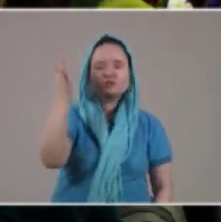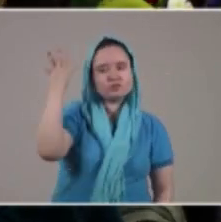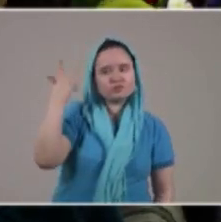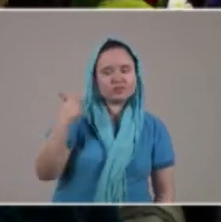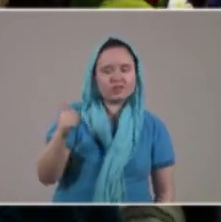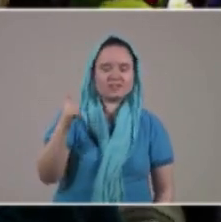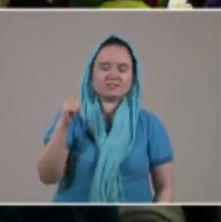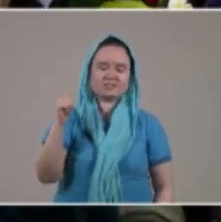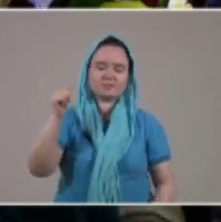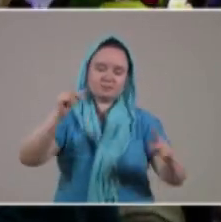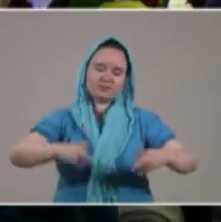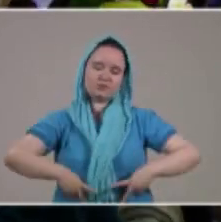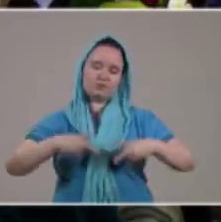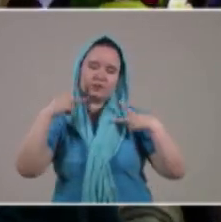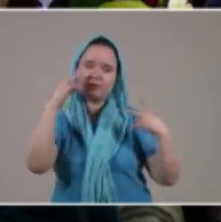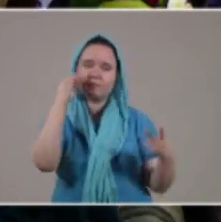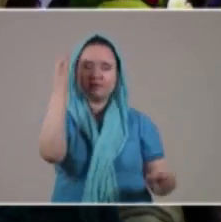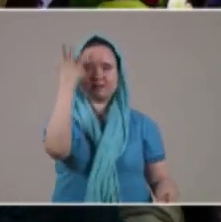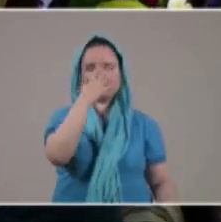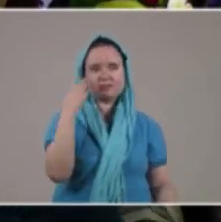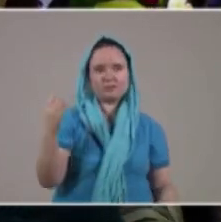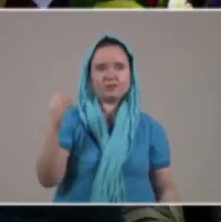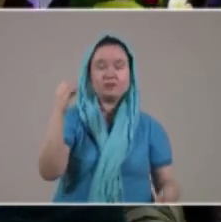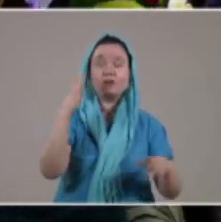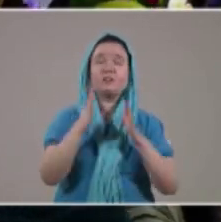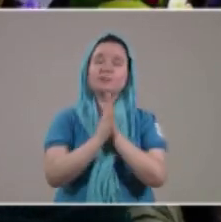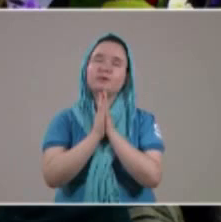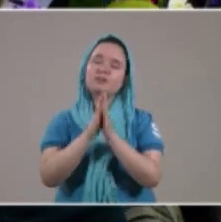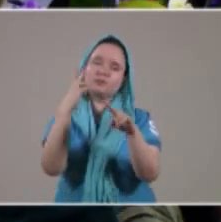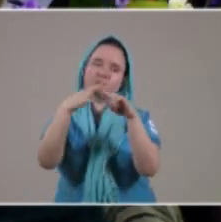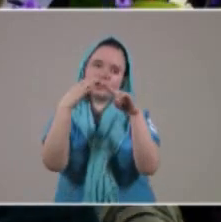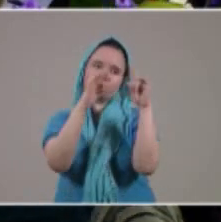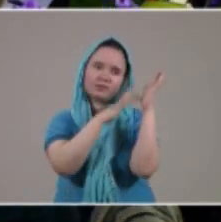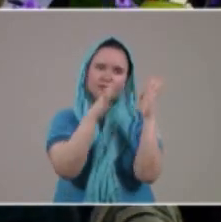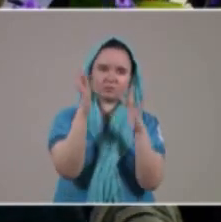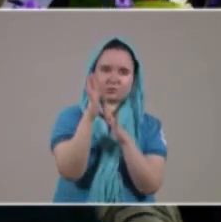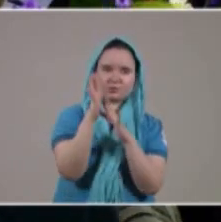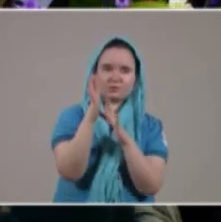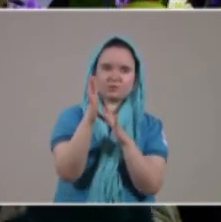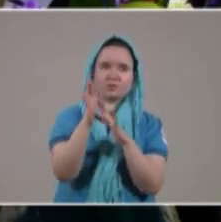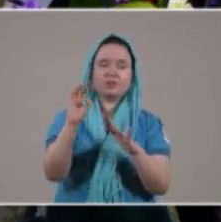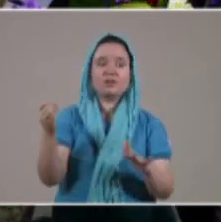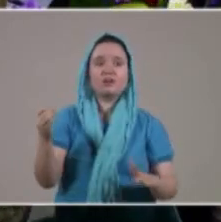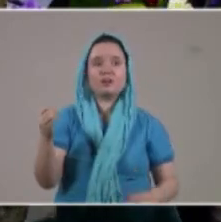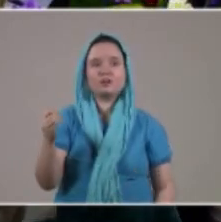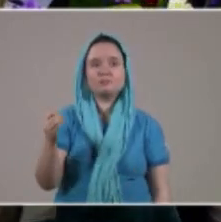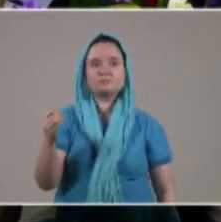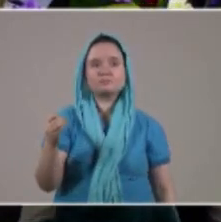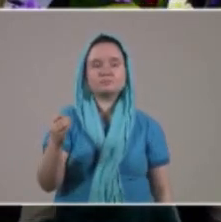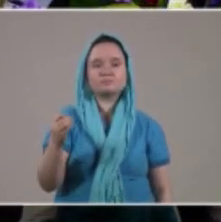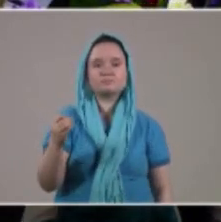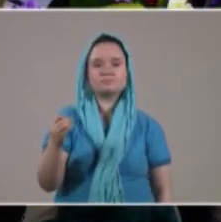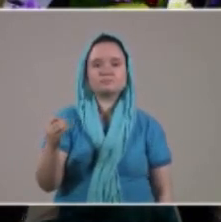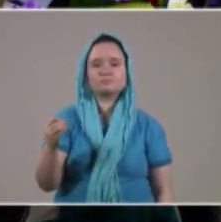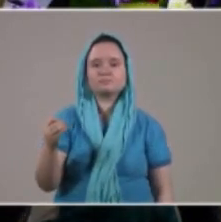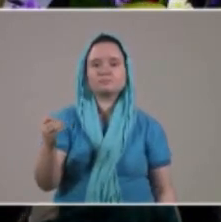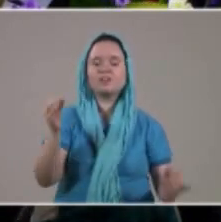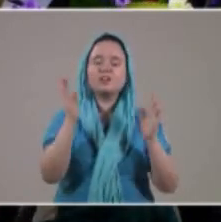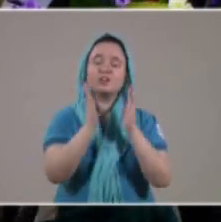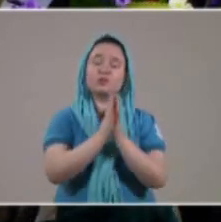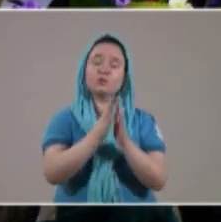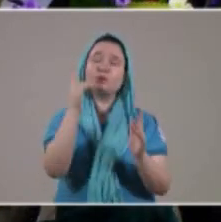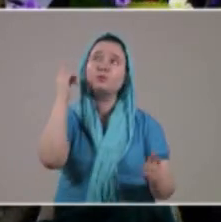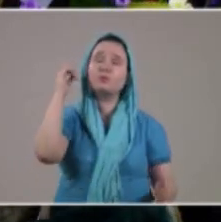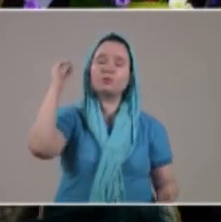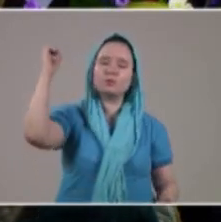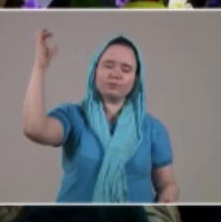de su vida, Padre bendito. Te rogamos en el nombre poderoso de Jesús, que asimismo, Padre bendito, las